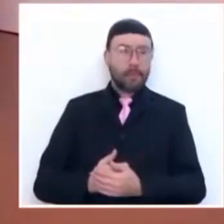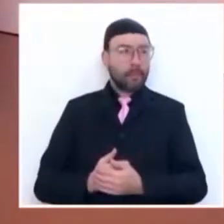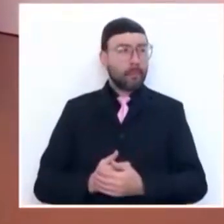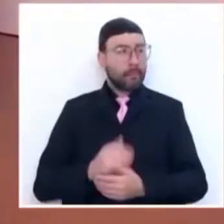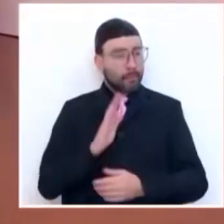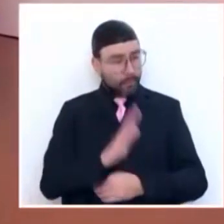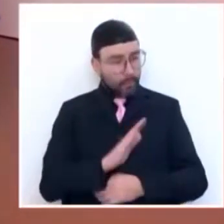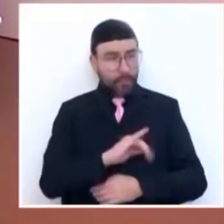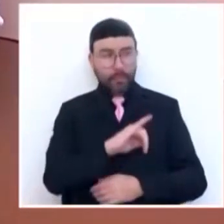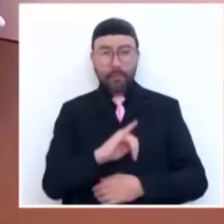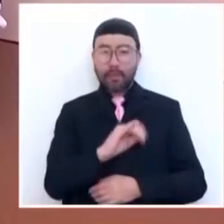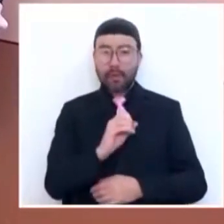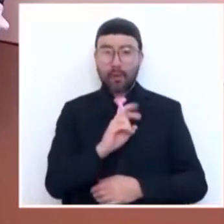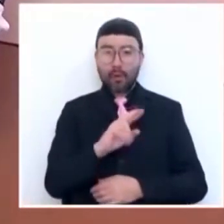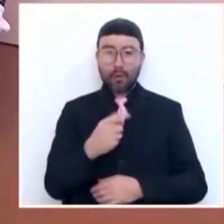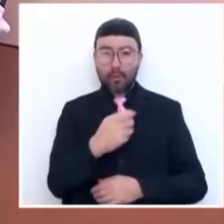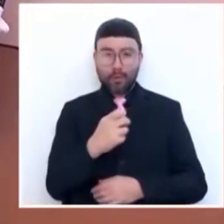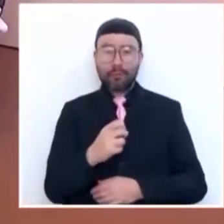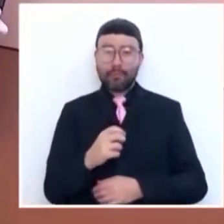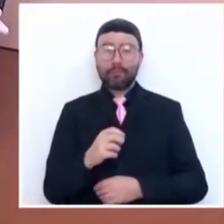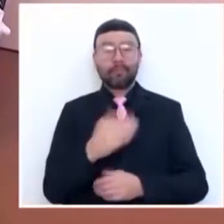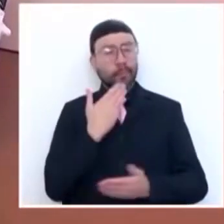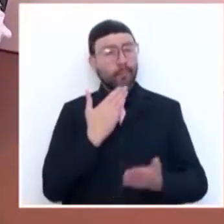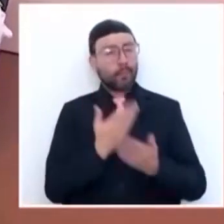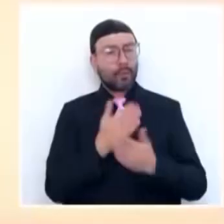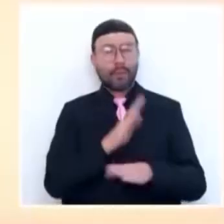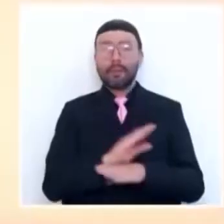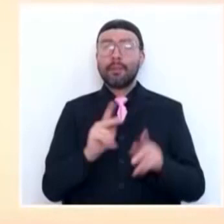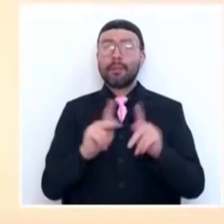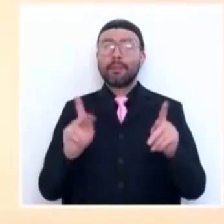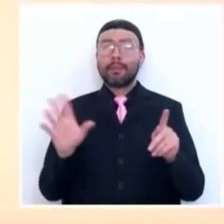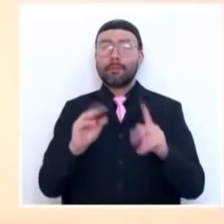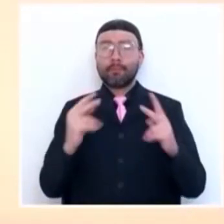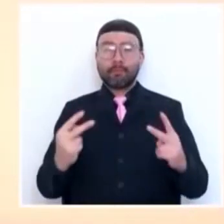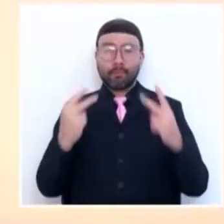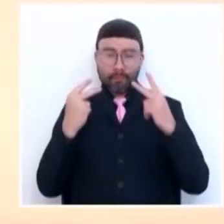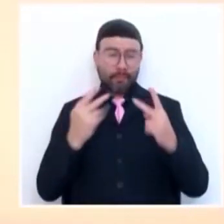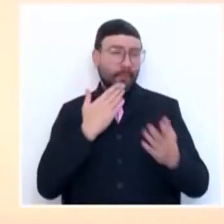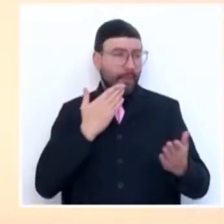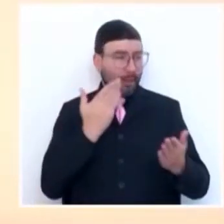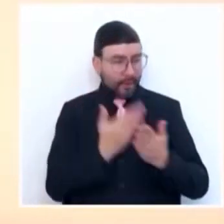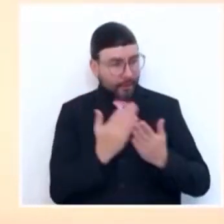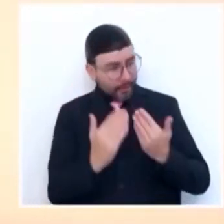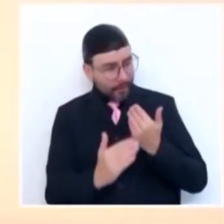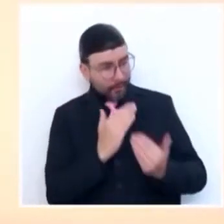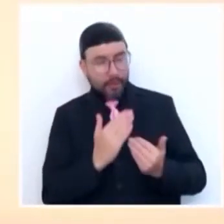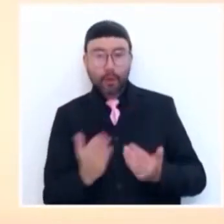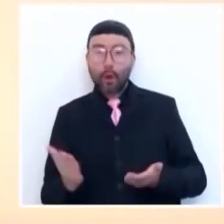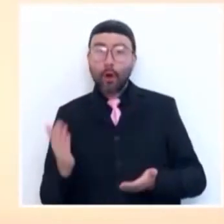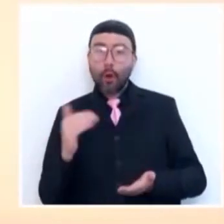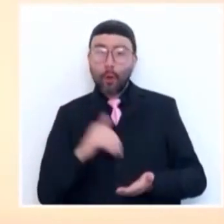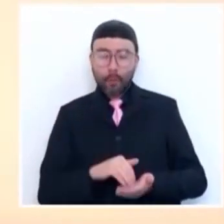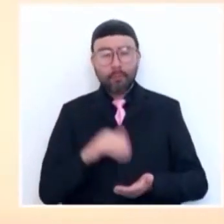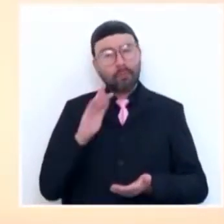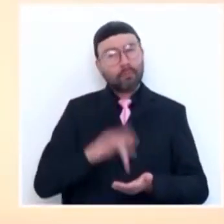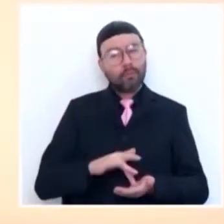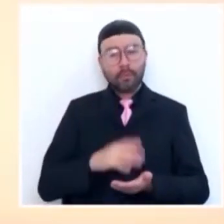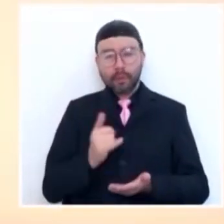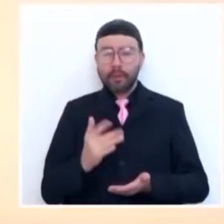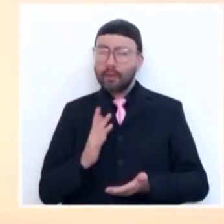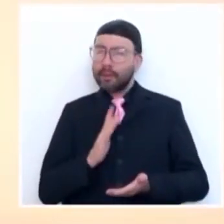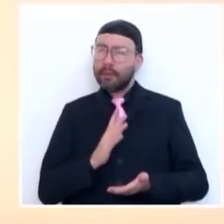Jorge, muy buenas tardes de nuevo. Muchísimas gracias por invitarme una vez más a participar